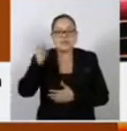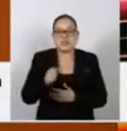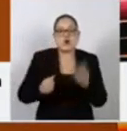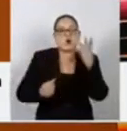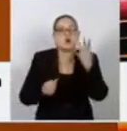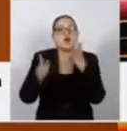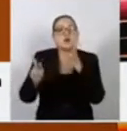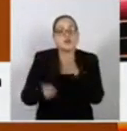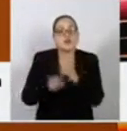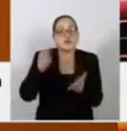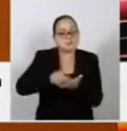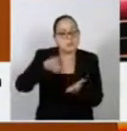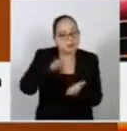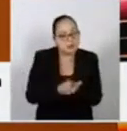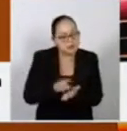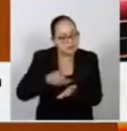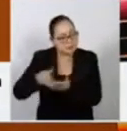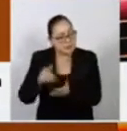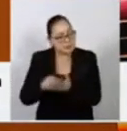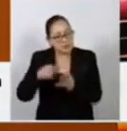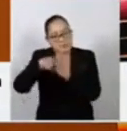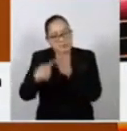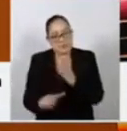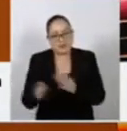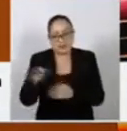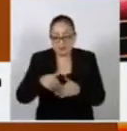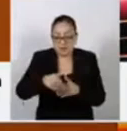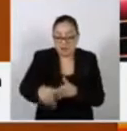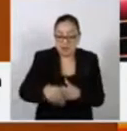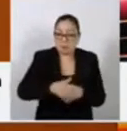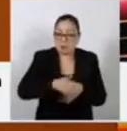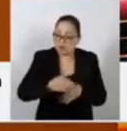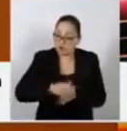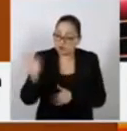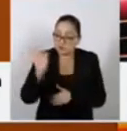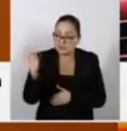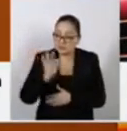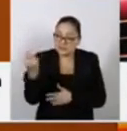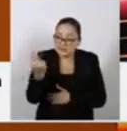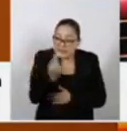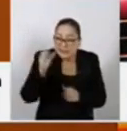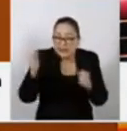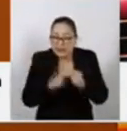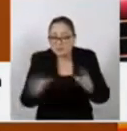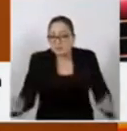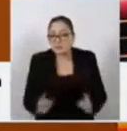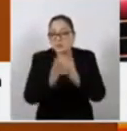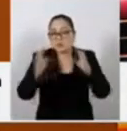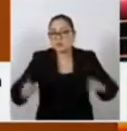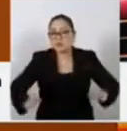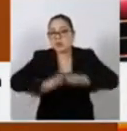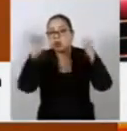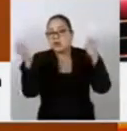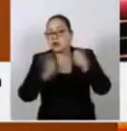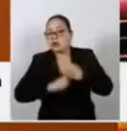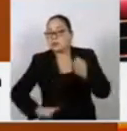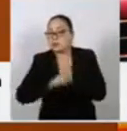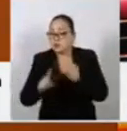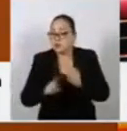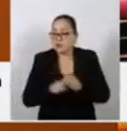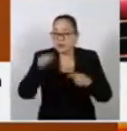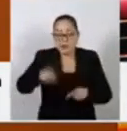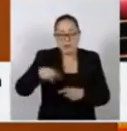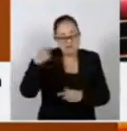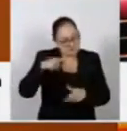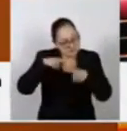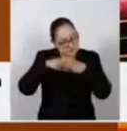heroica y no me queda la menor duda de que volverá a hacerlo en el momento en el que sea necesario y en el que sea necesario sacar el